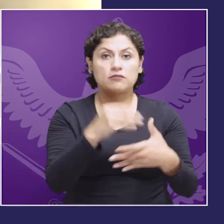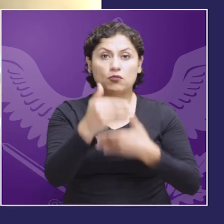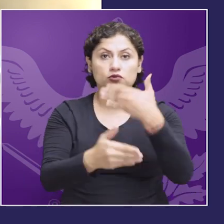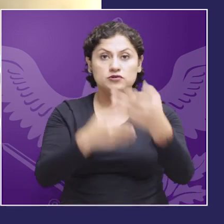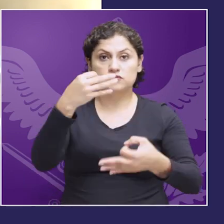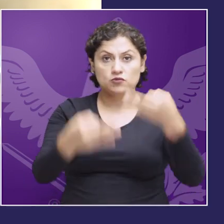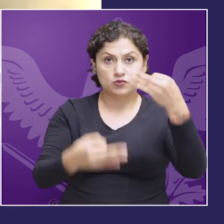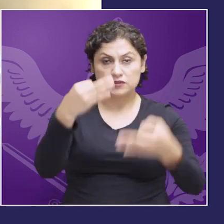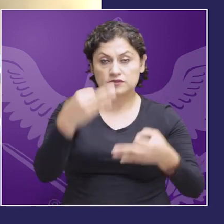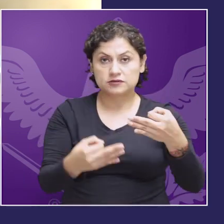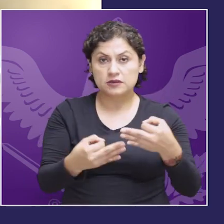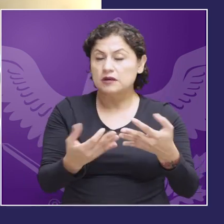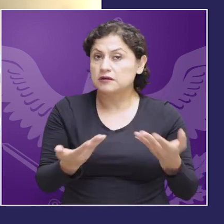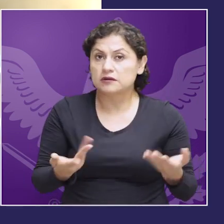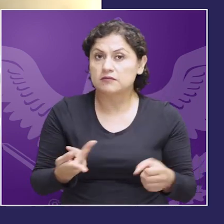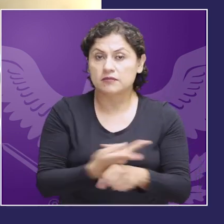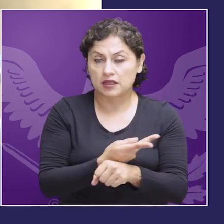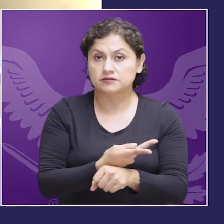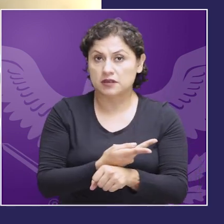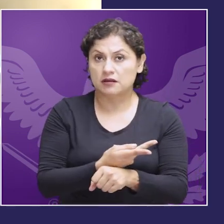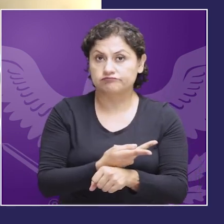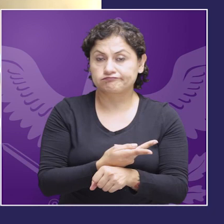están judicializados,